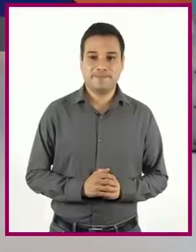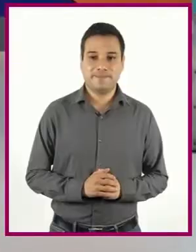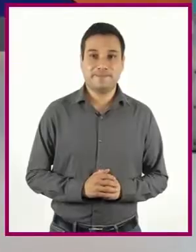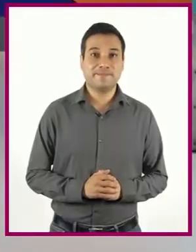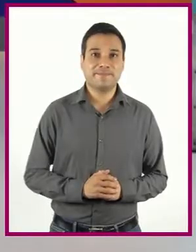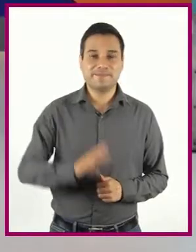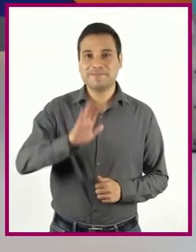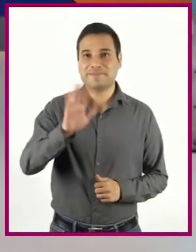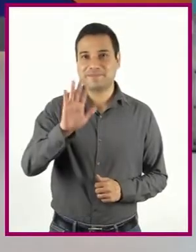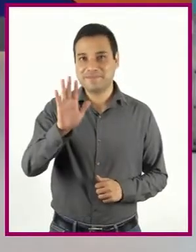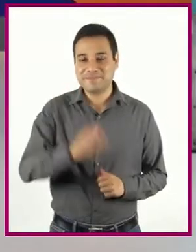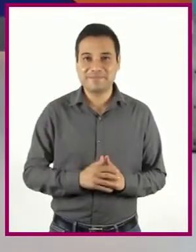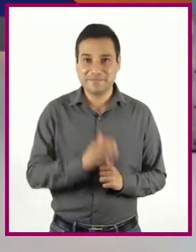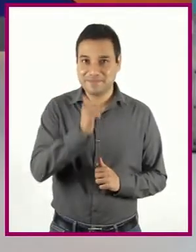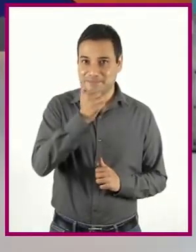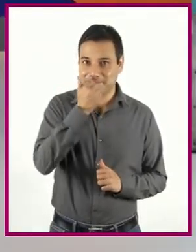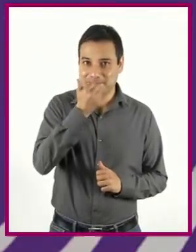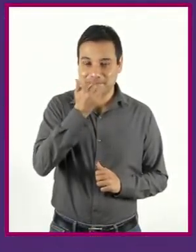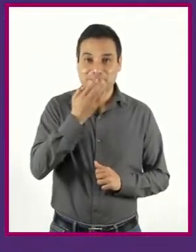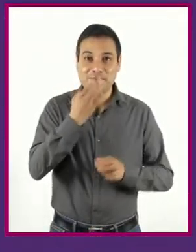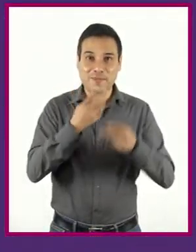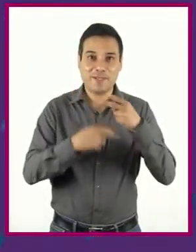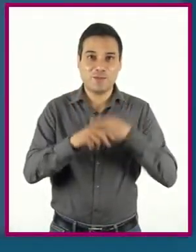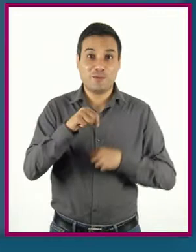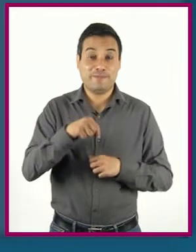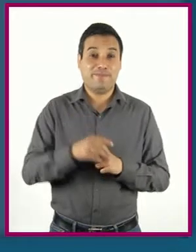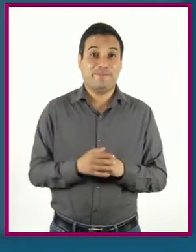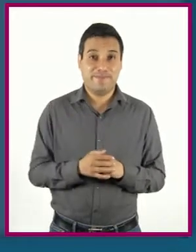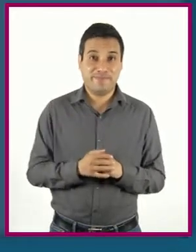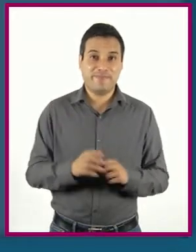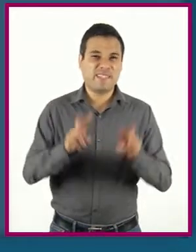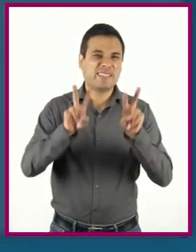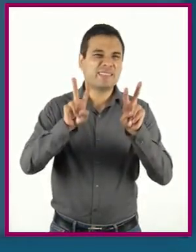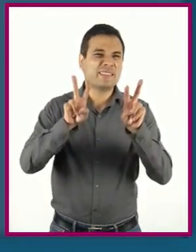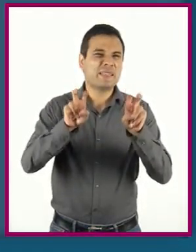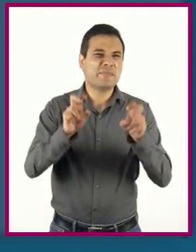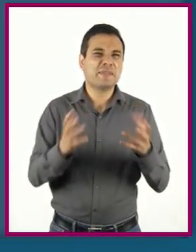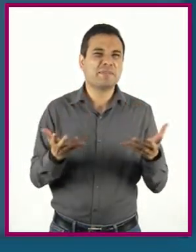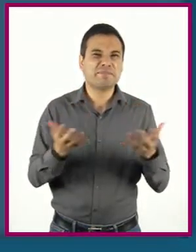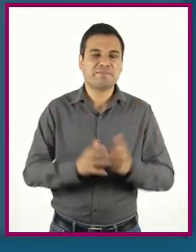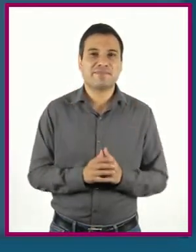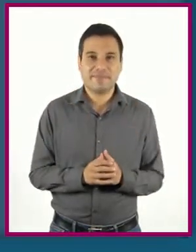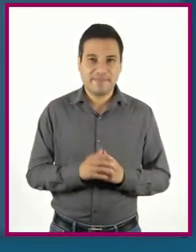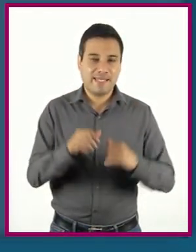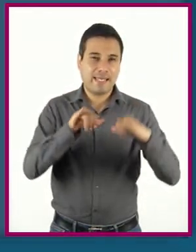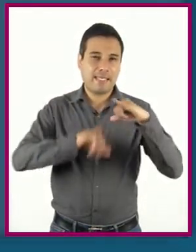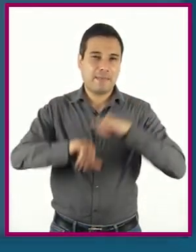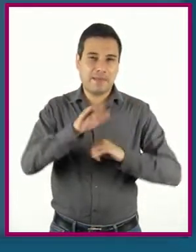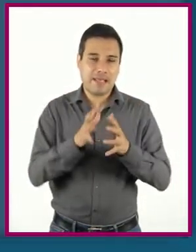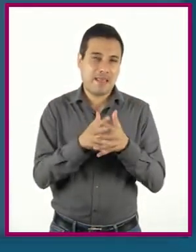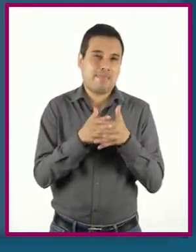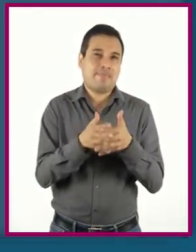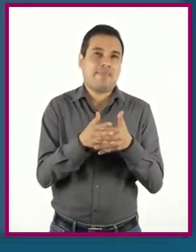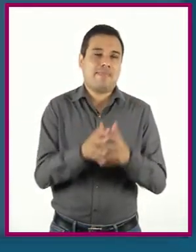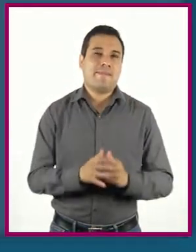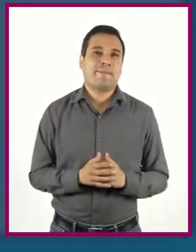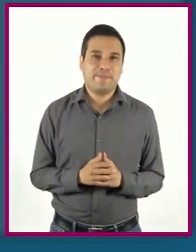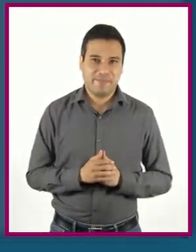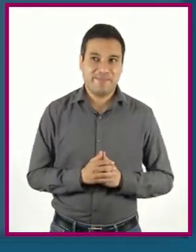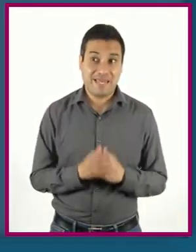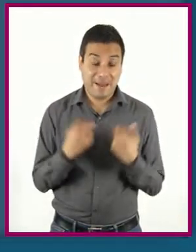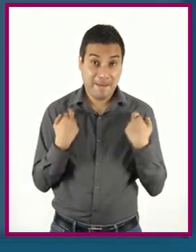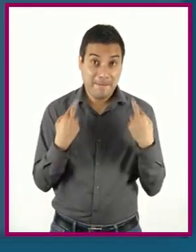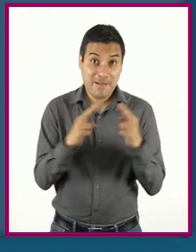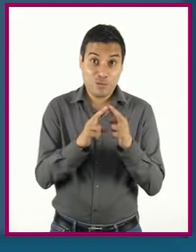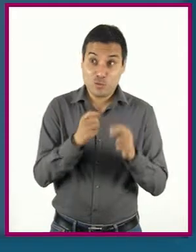Estudiantes, sean bienvenidas y bienvenidos a este capítulo de Enredados con la Química. A nombre de todos los agentes de Ciencias